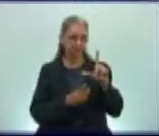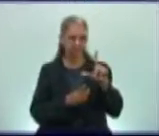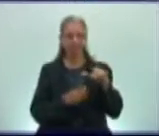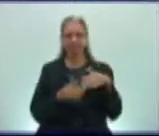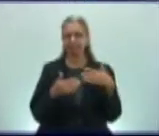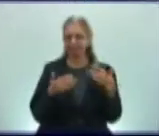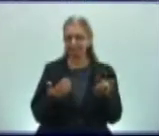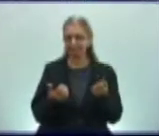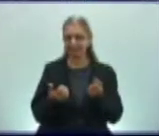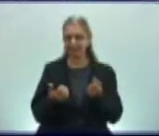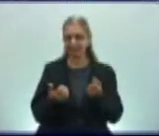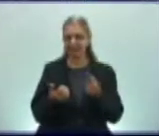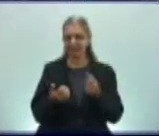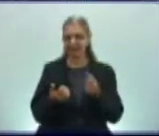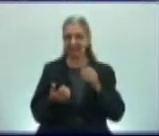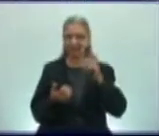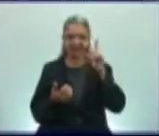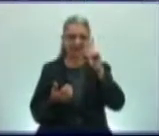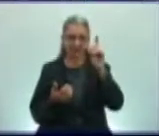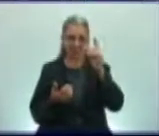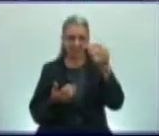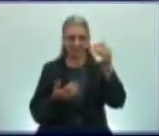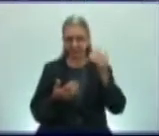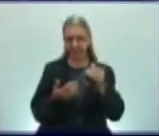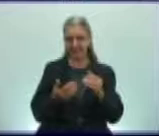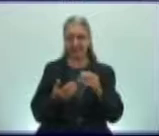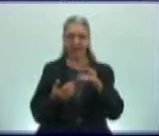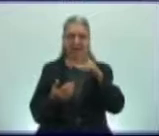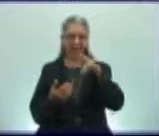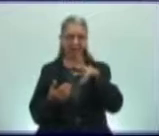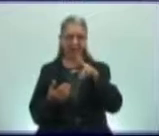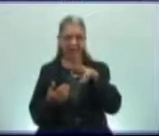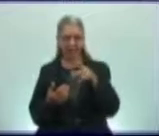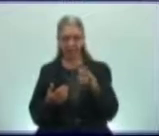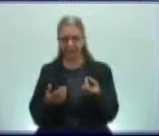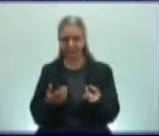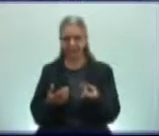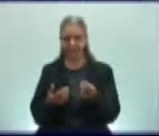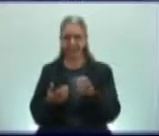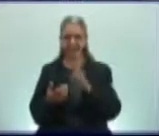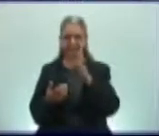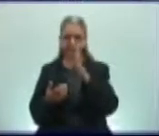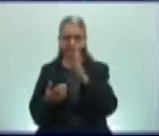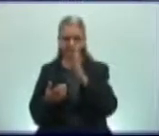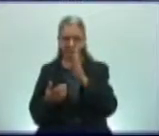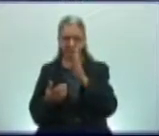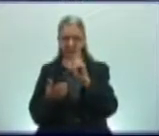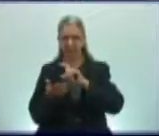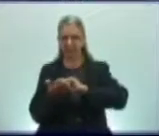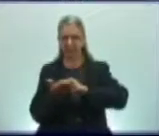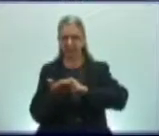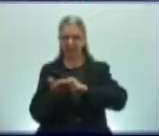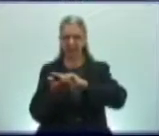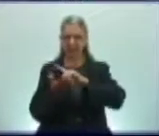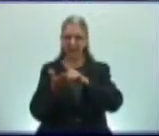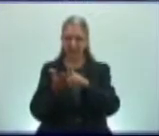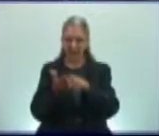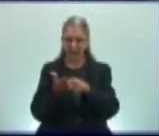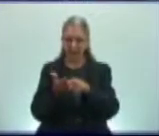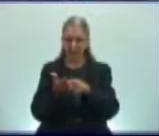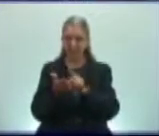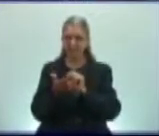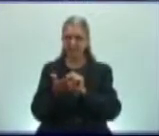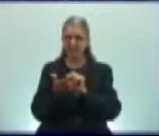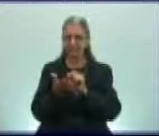circunferencia, el valor del diámetro, del radio, la longitud del arco y la amplitud del ángulo central que